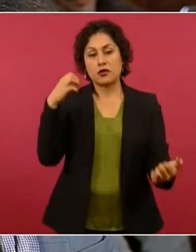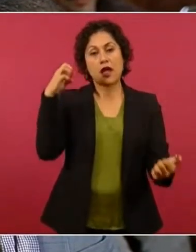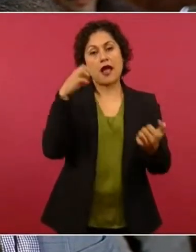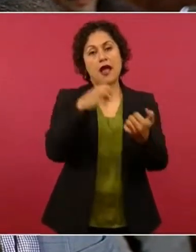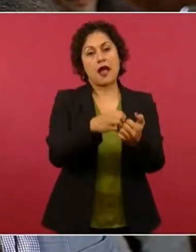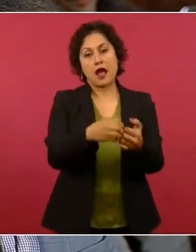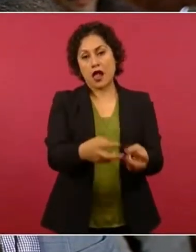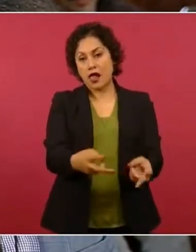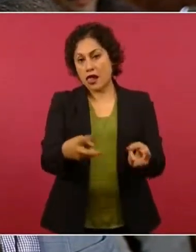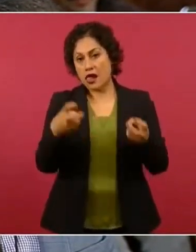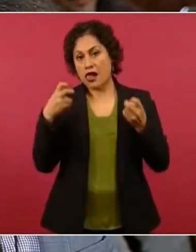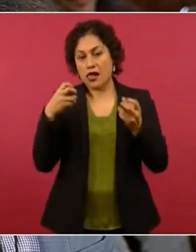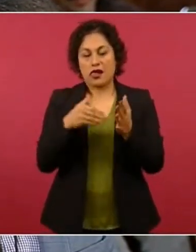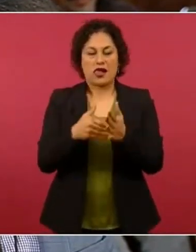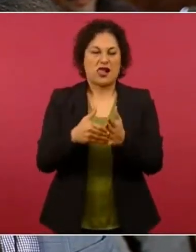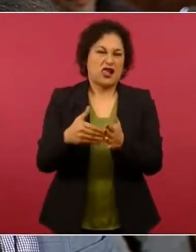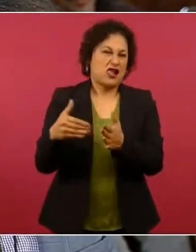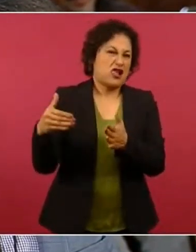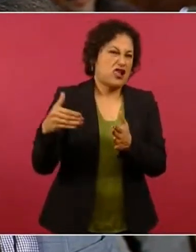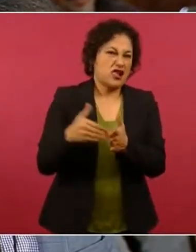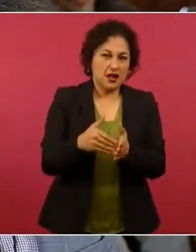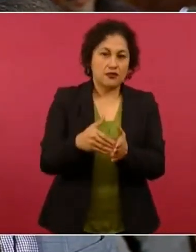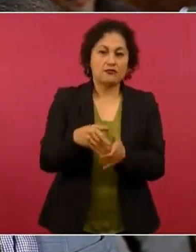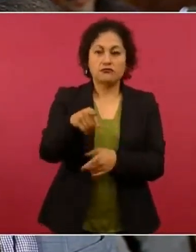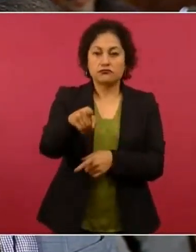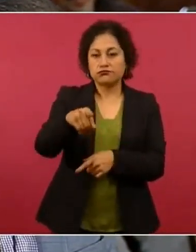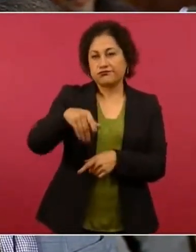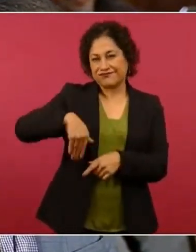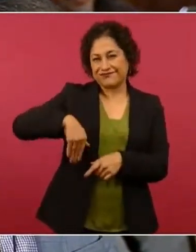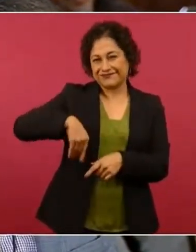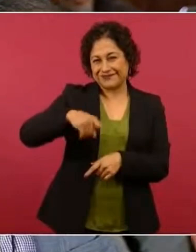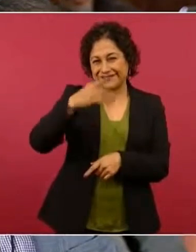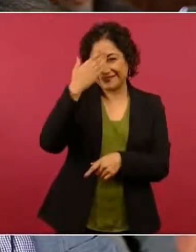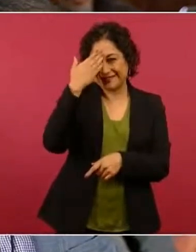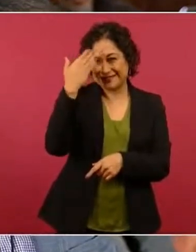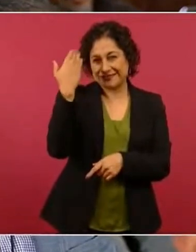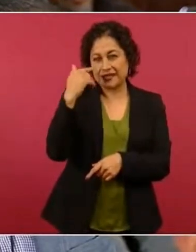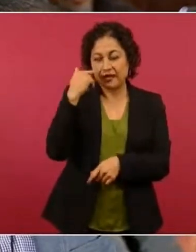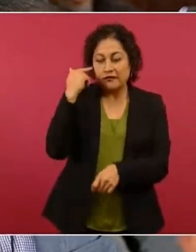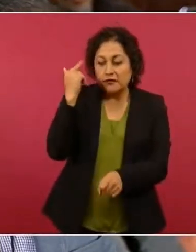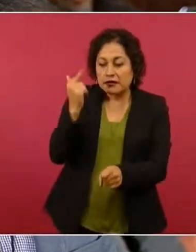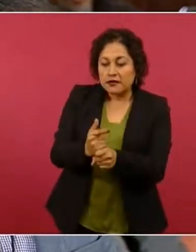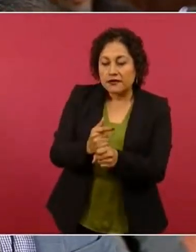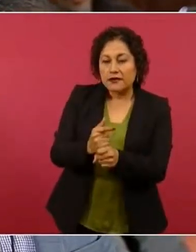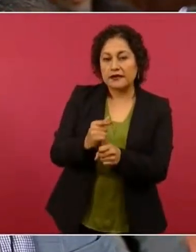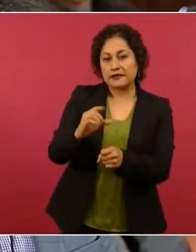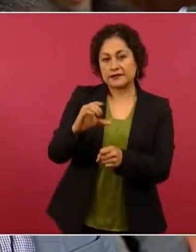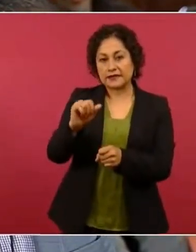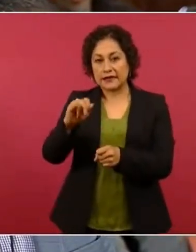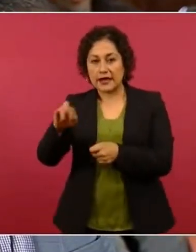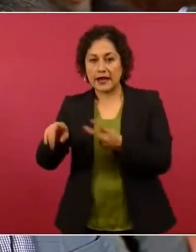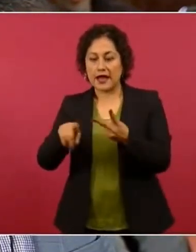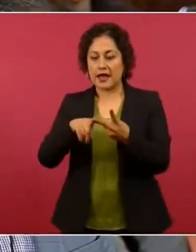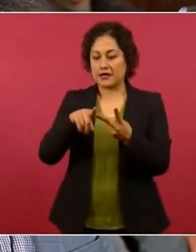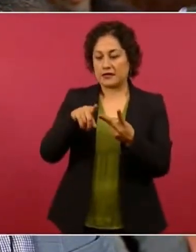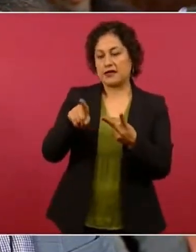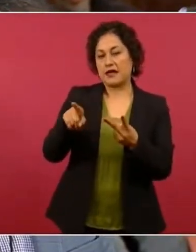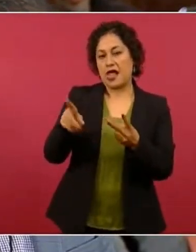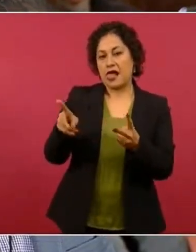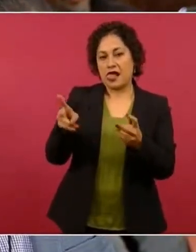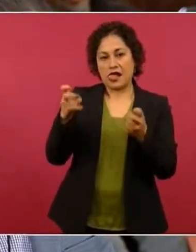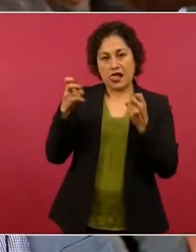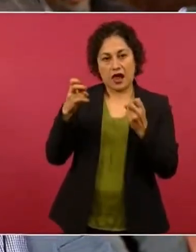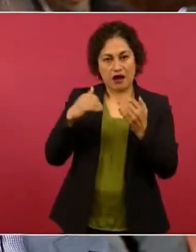y en su historia reciente pues está la estafa maestra y crea pero uno de los fraudes de mayor